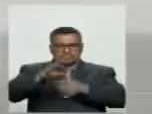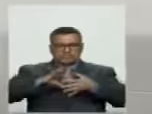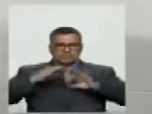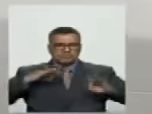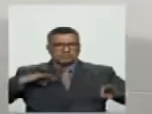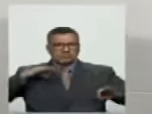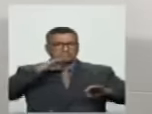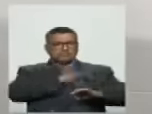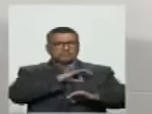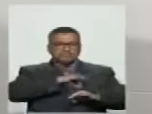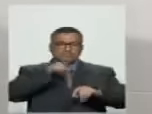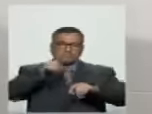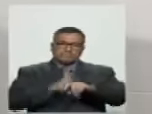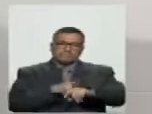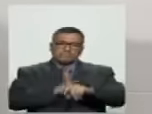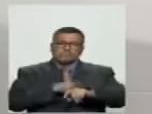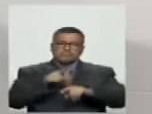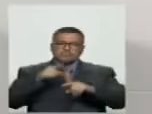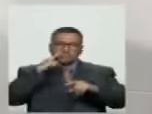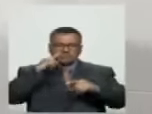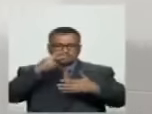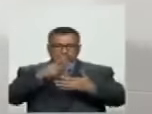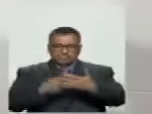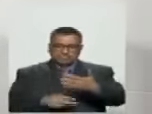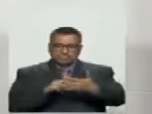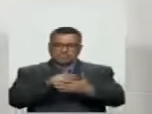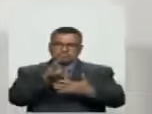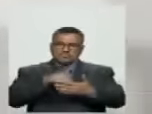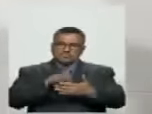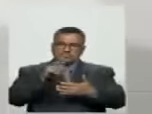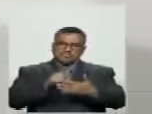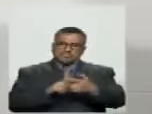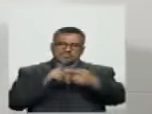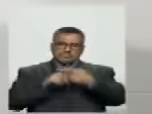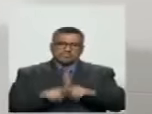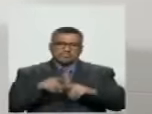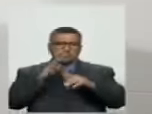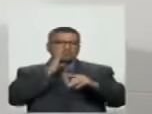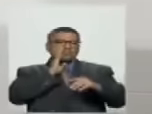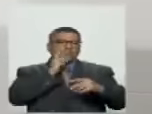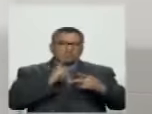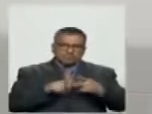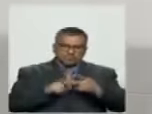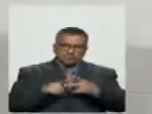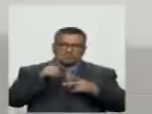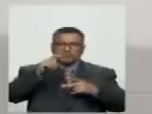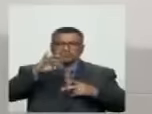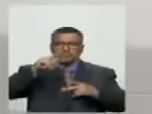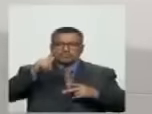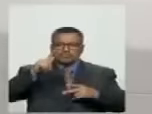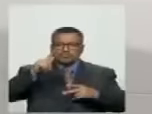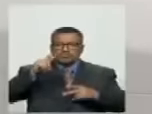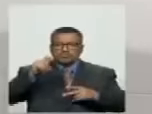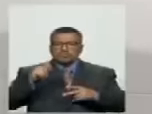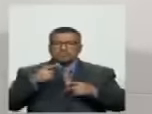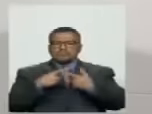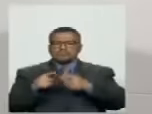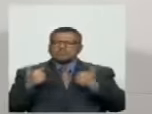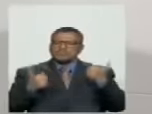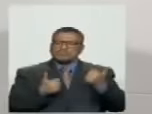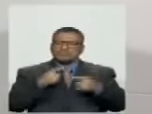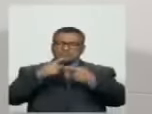social? En este instante viendo Instagram o X o Facebook o TikTok.